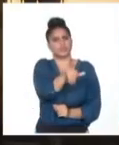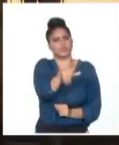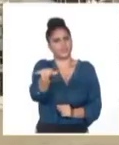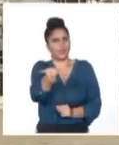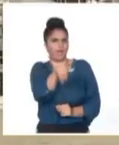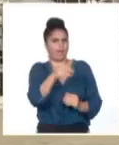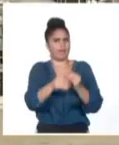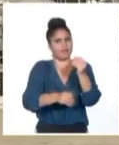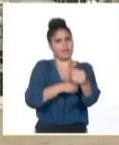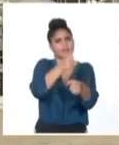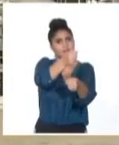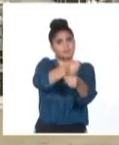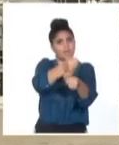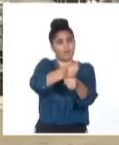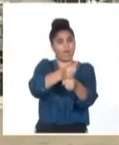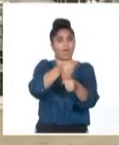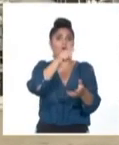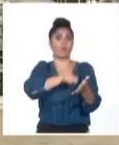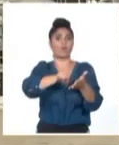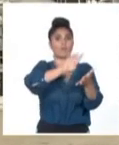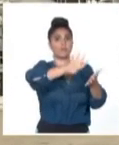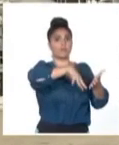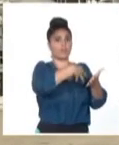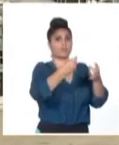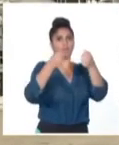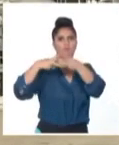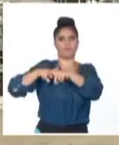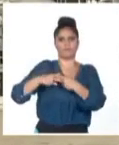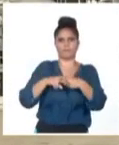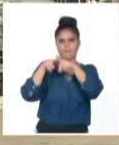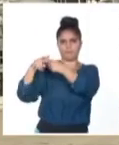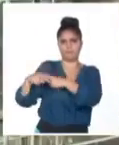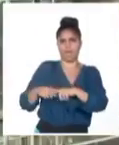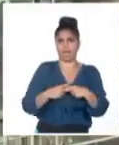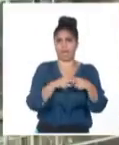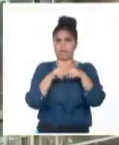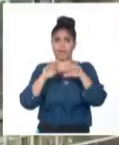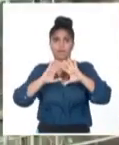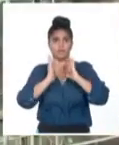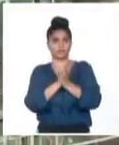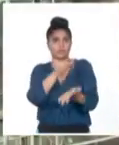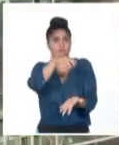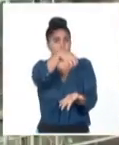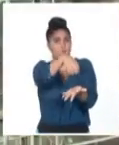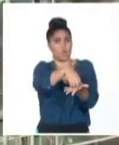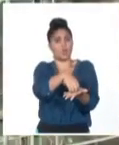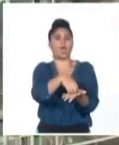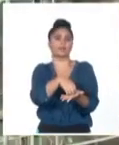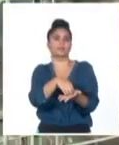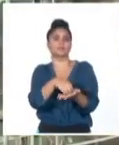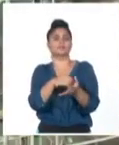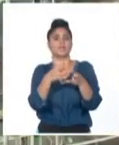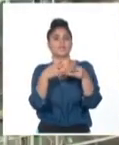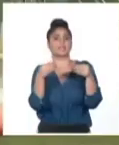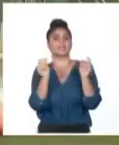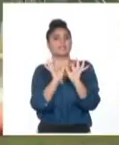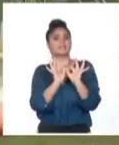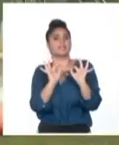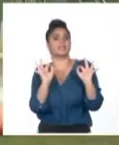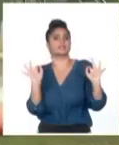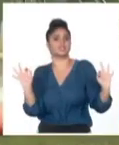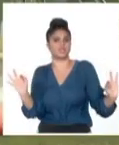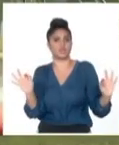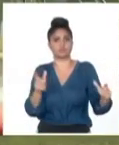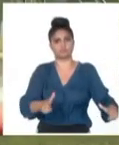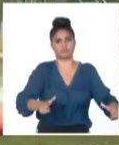los trabajos preparatorios para la reparación capital de la unidad de destilación atmosférica en